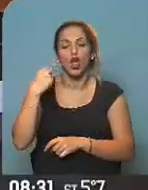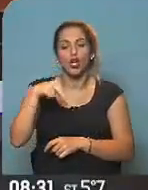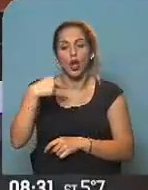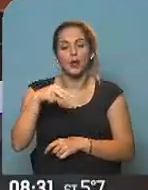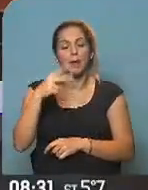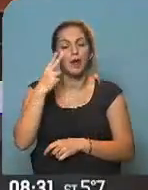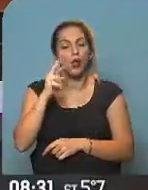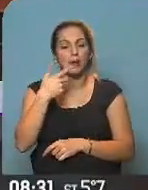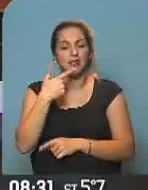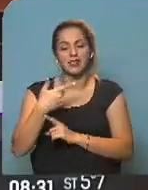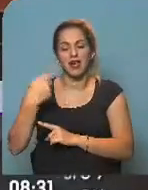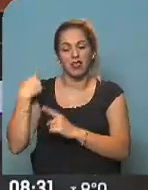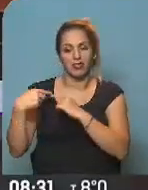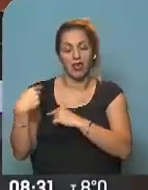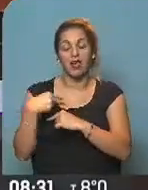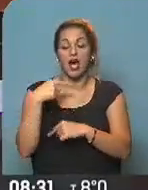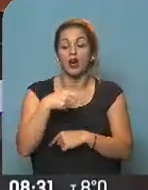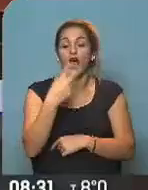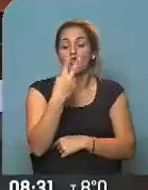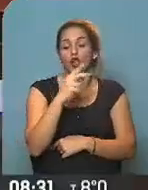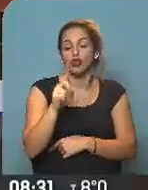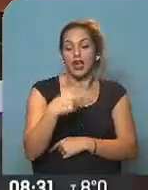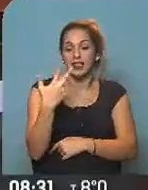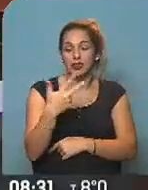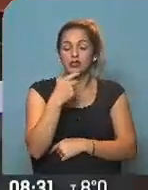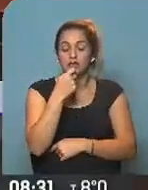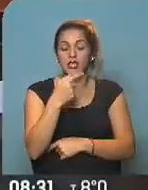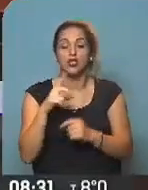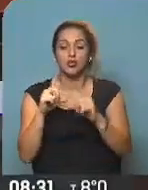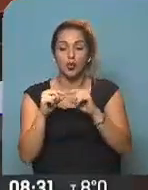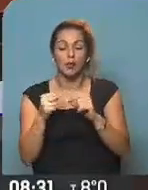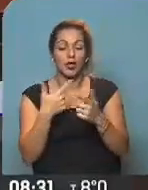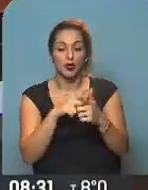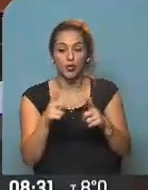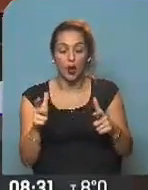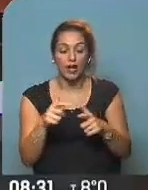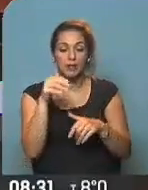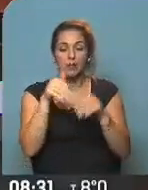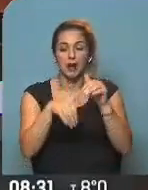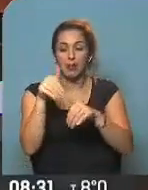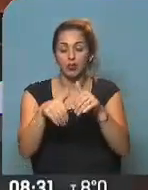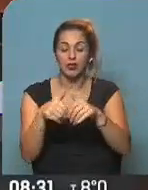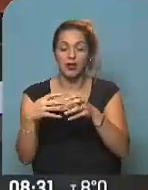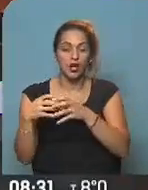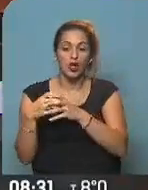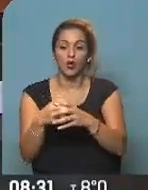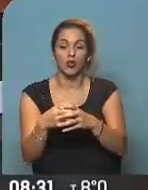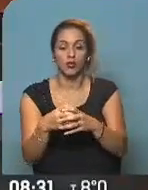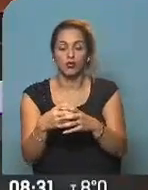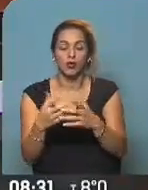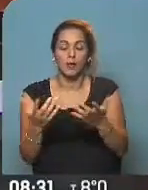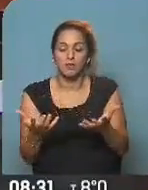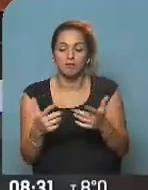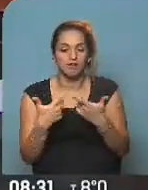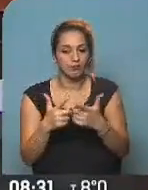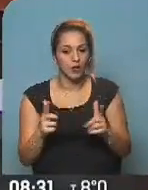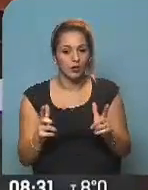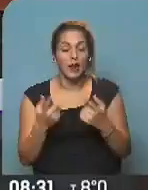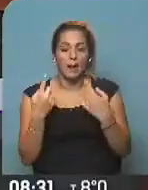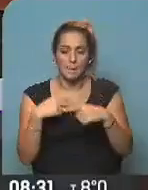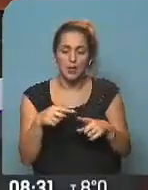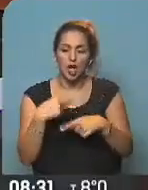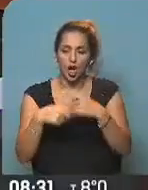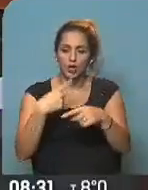1 de noviembre del año 2017. Pero esos dos tercios, hoy por hoy, si no hay facilidad de números por parte del oficialismo, la oposición no los tiene, pero sí van a